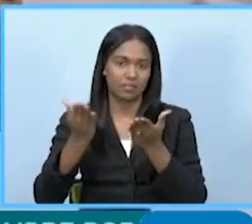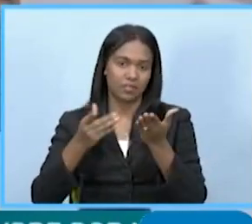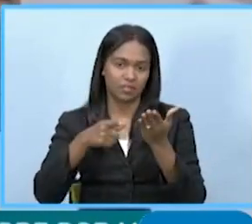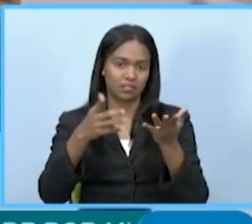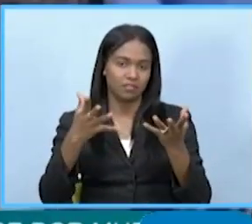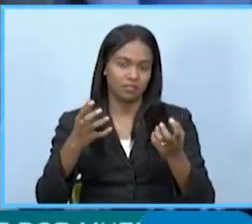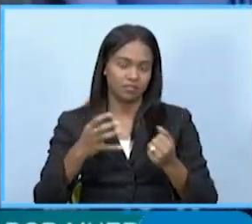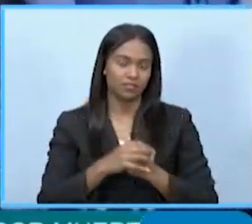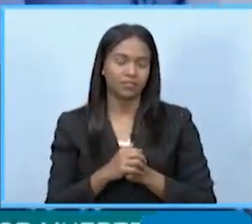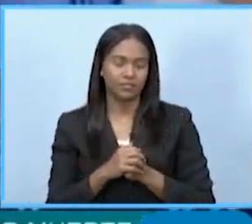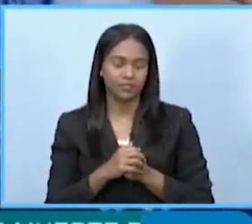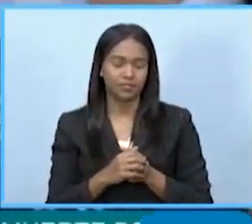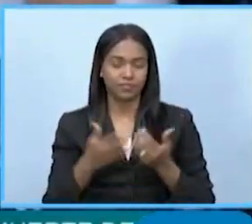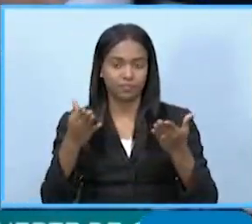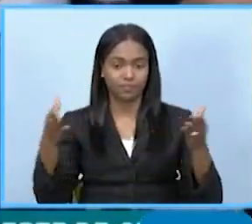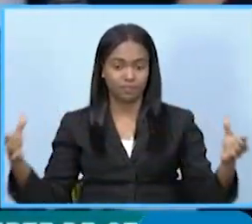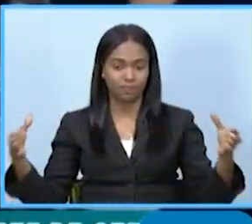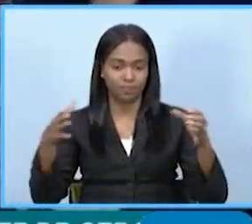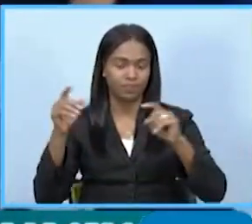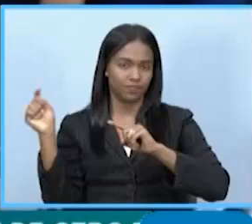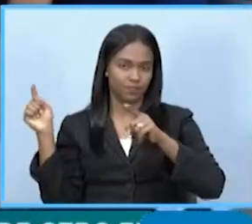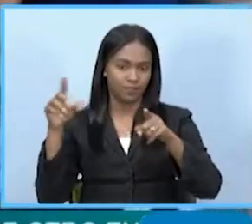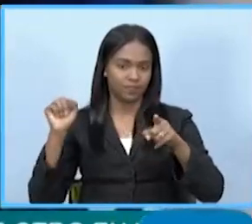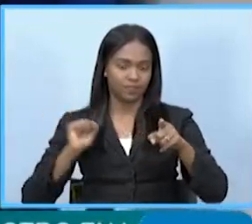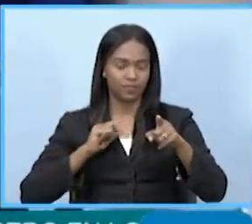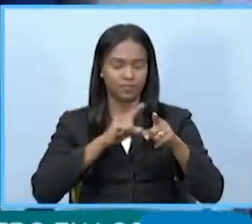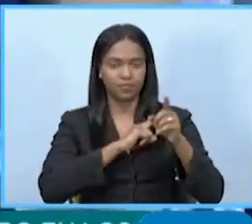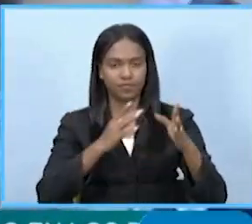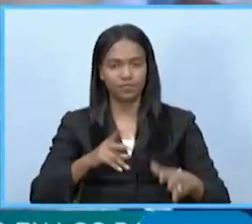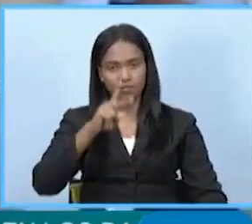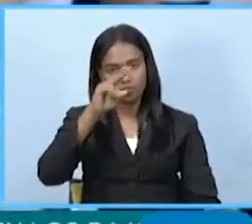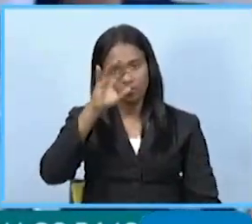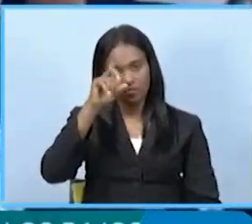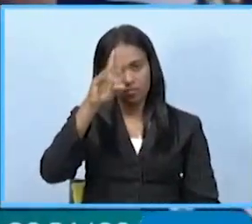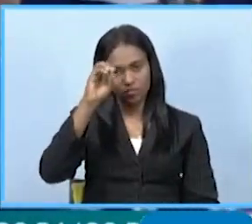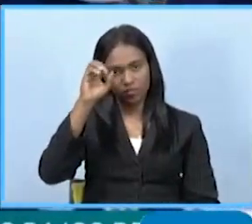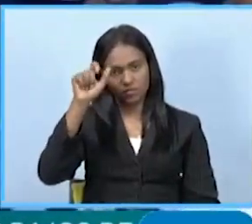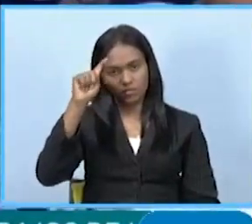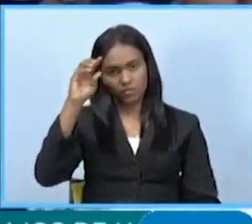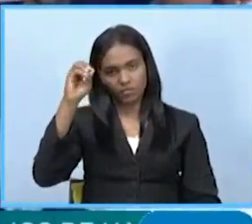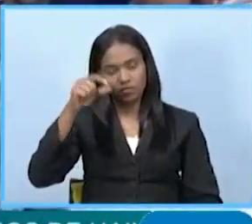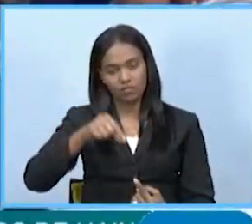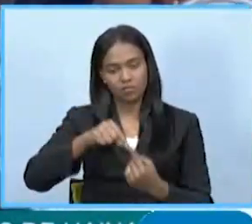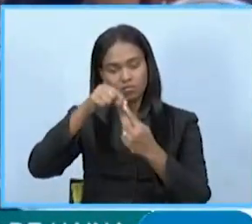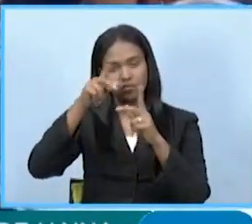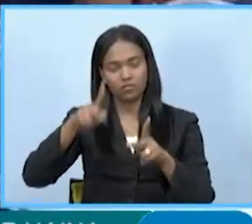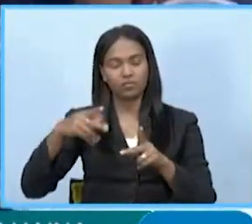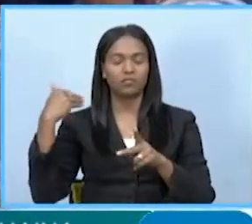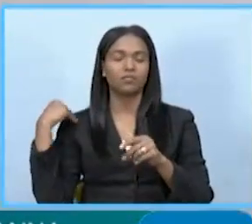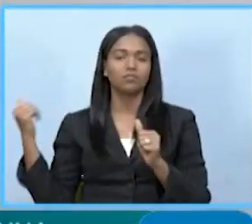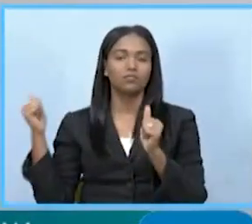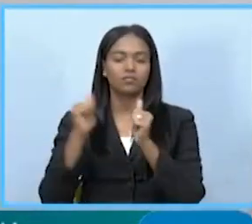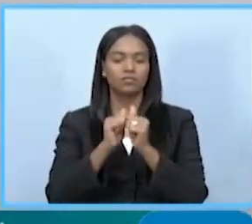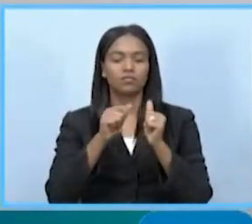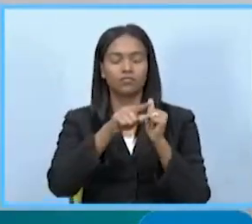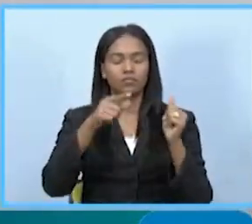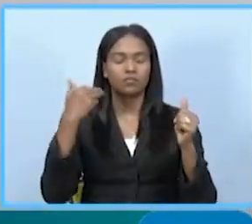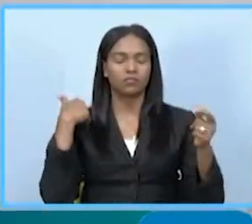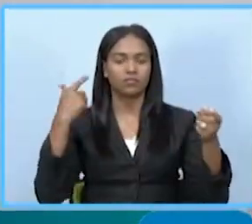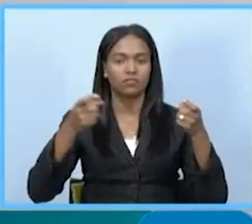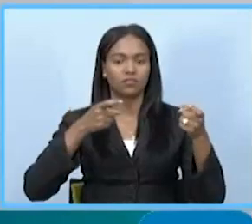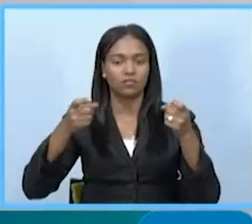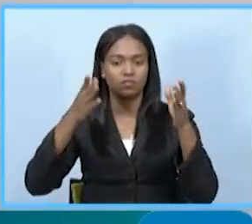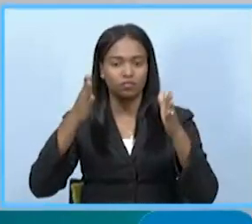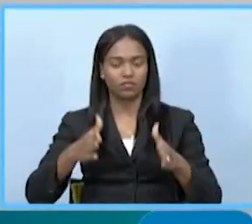andan buscando. En el acto estuvo presente el senador Ricardo de los Santos como principal gestor, conjunto con la